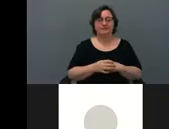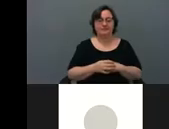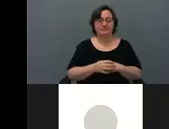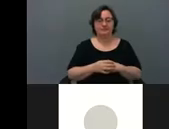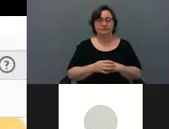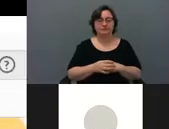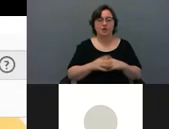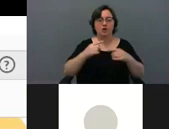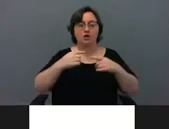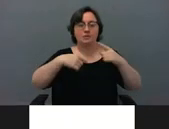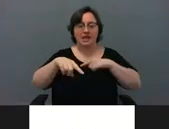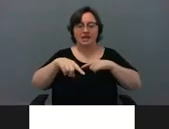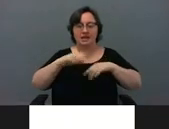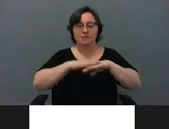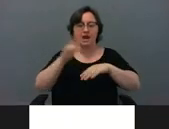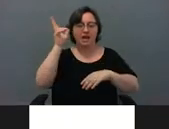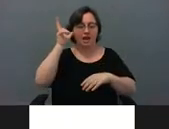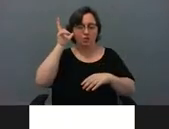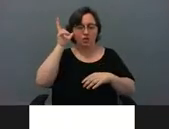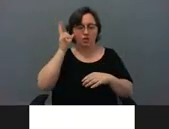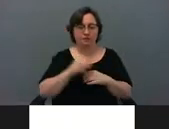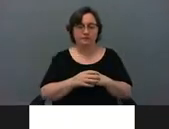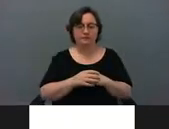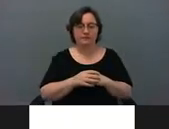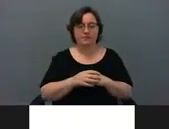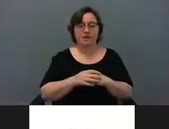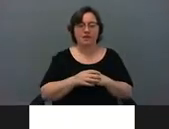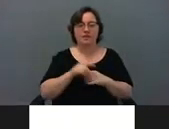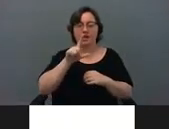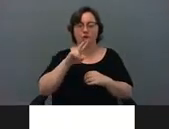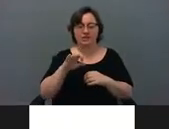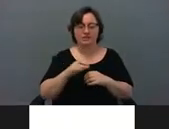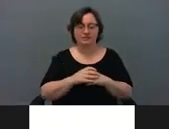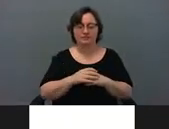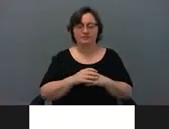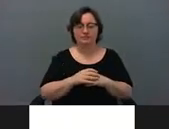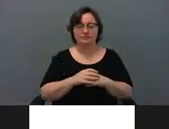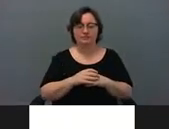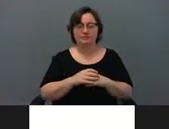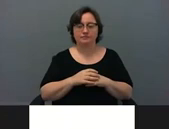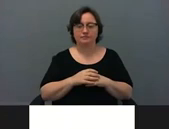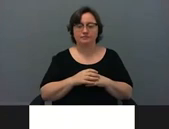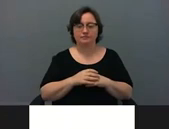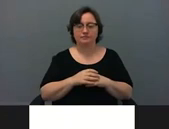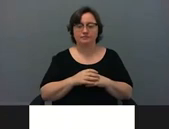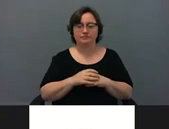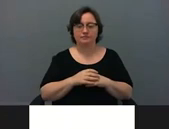un mensaje para el audio de Luis, Rocío. Ya tienes audio.